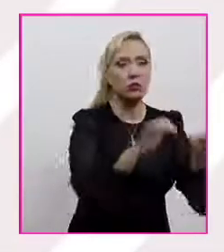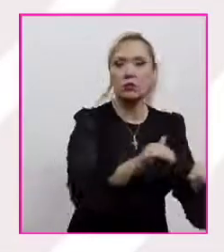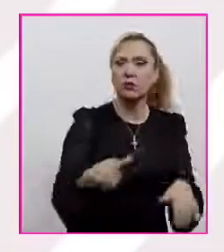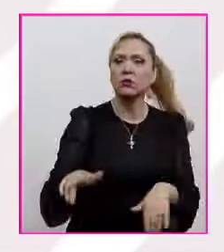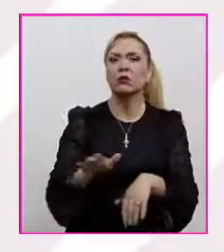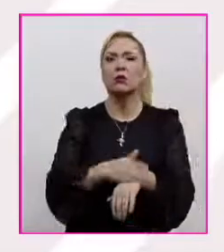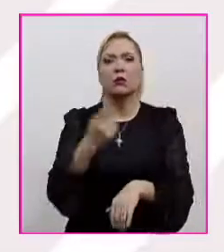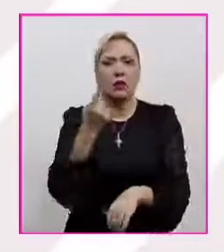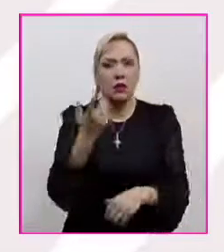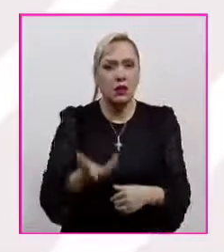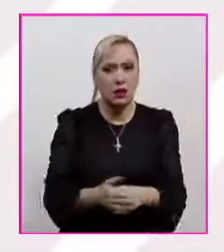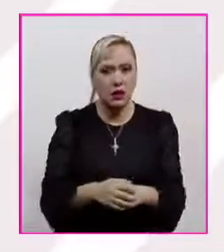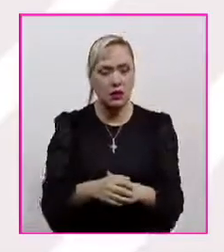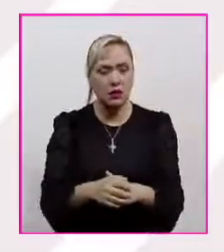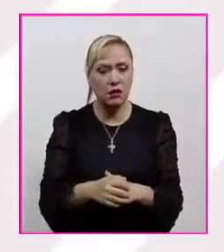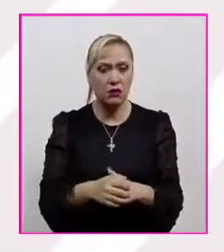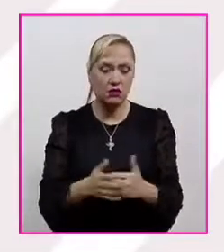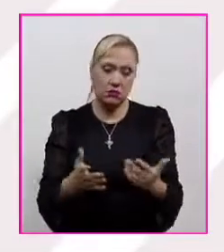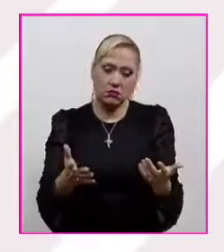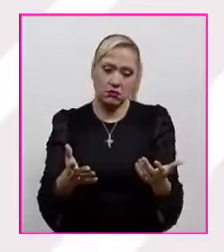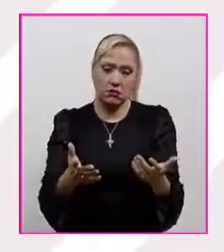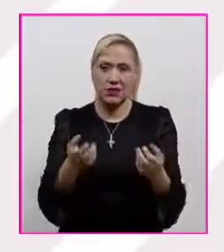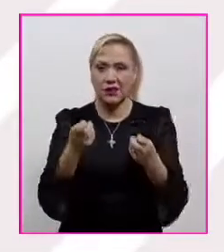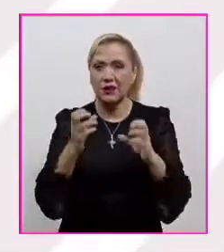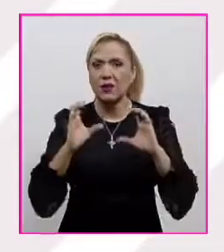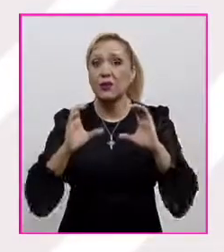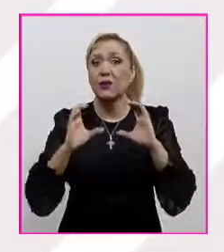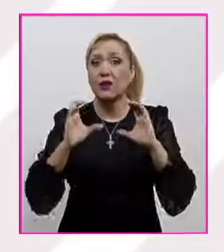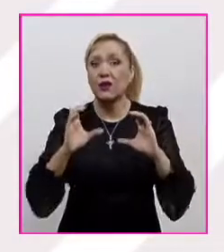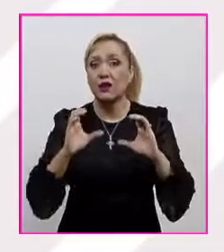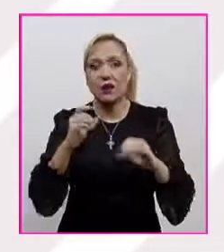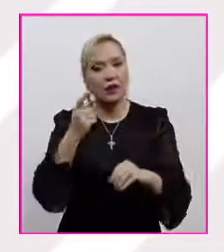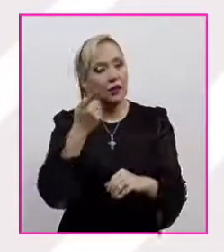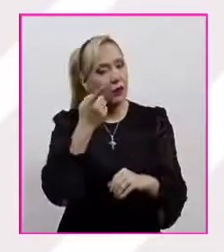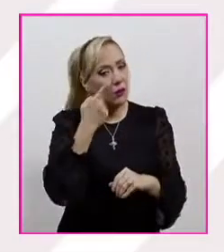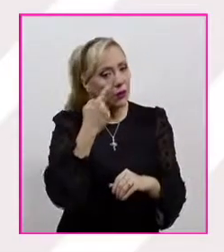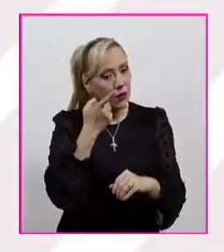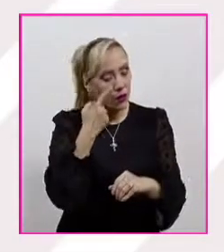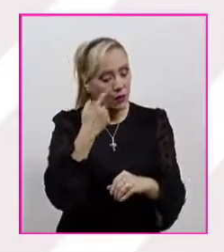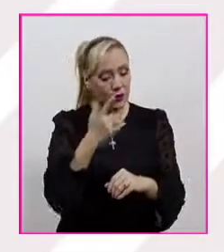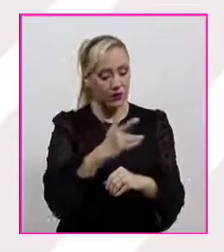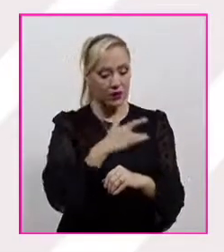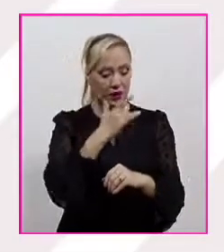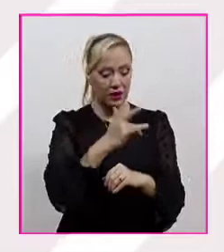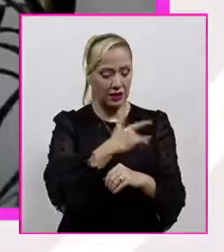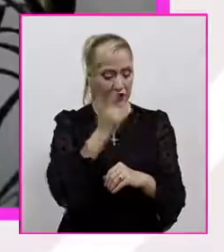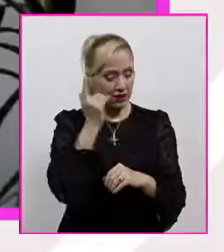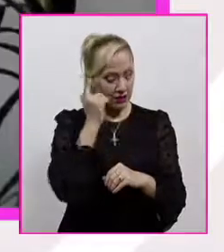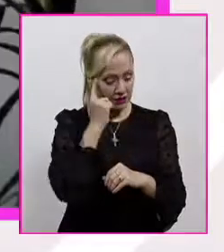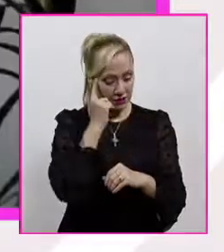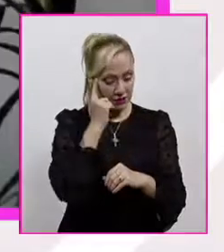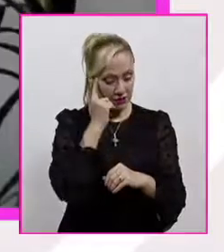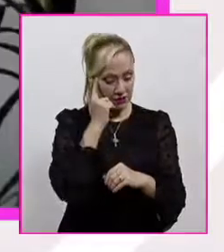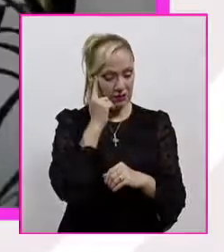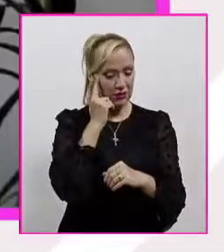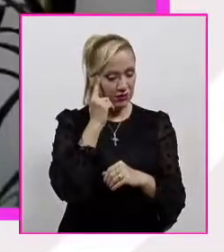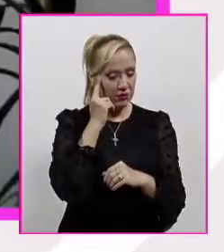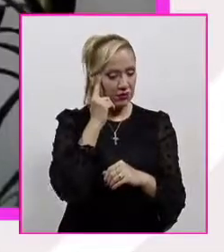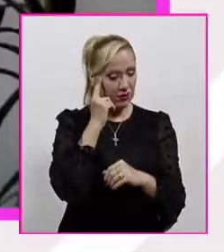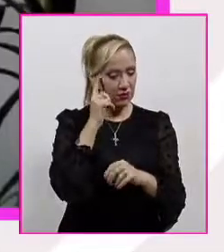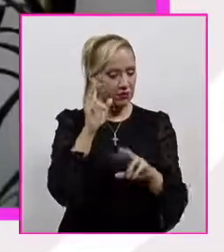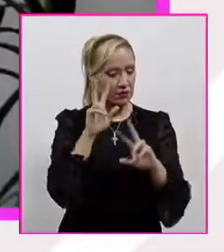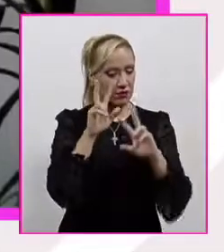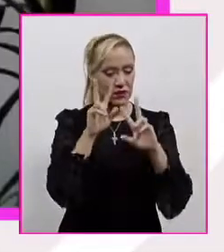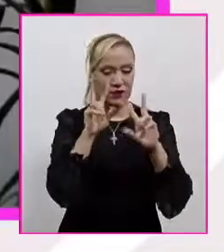mucho enfatizar la parte de lo humano, de la sensibilización y de buscar acercar el tema migratorio,